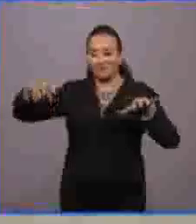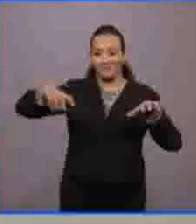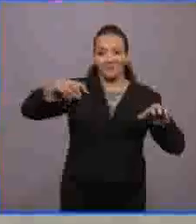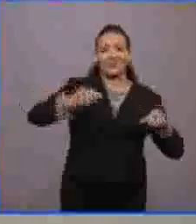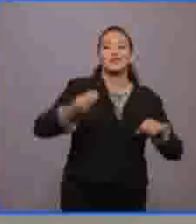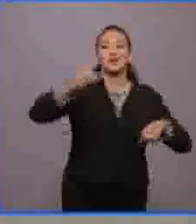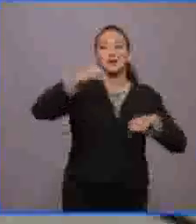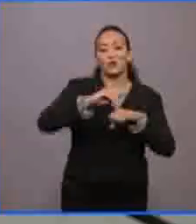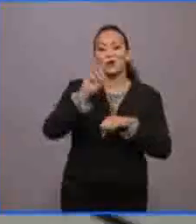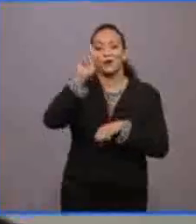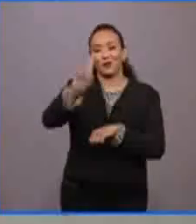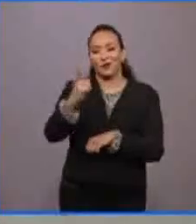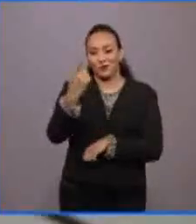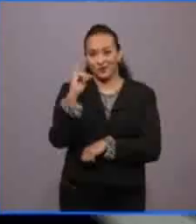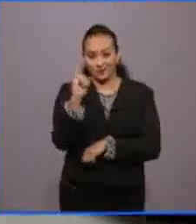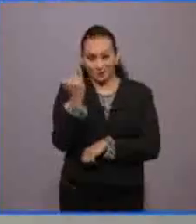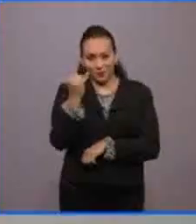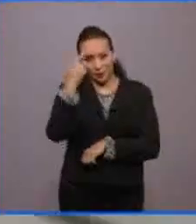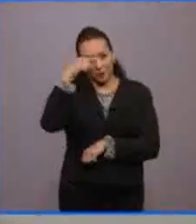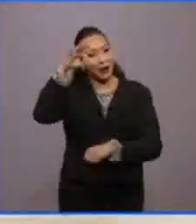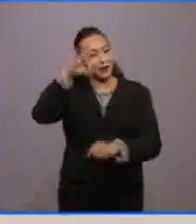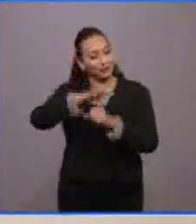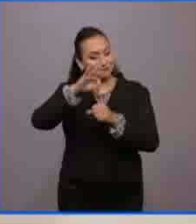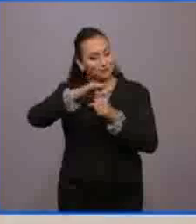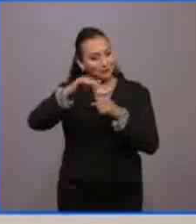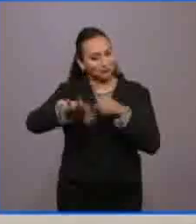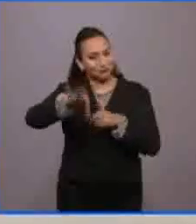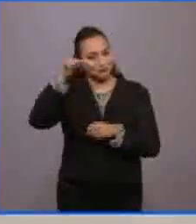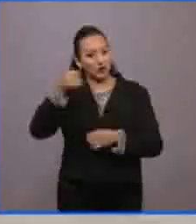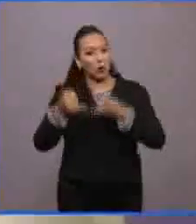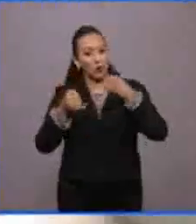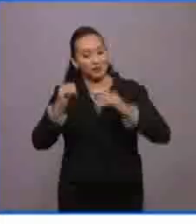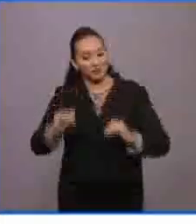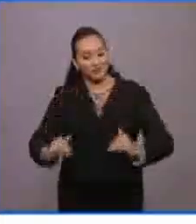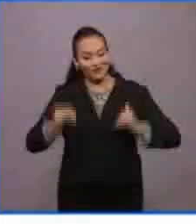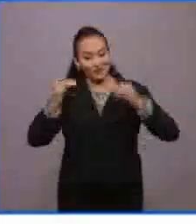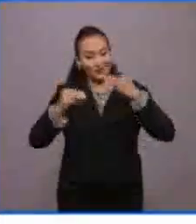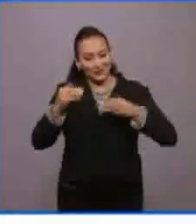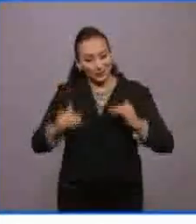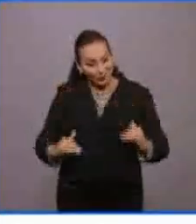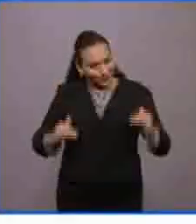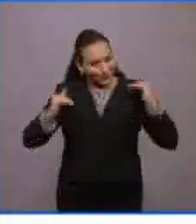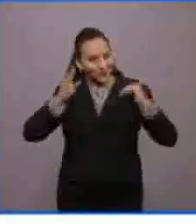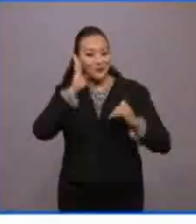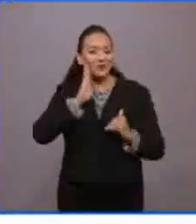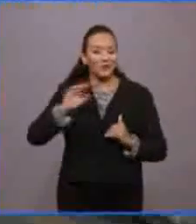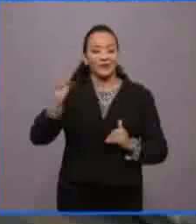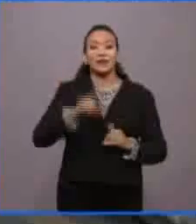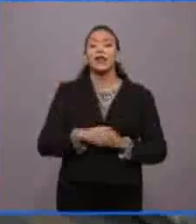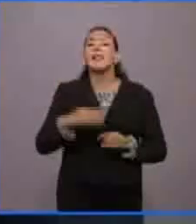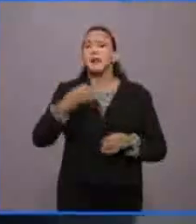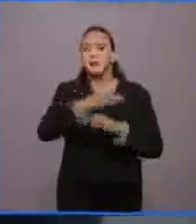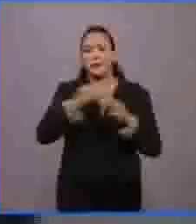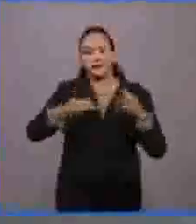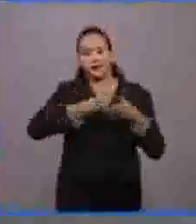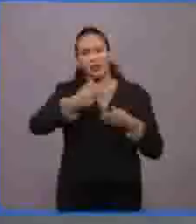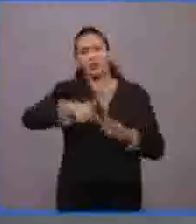el próximo domingo 1 de junio para la elección judicial local. Del total de materiales que se distribuyeron,